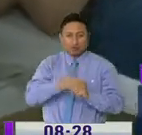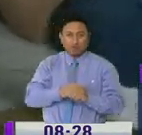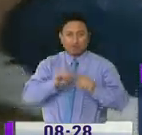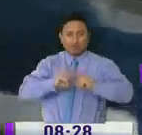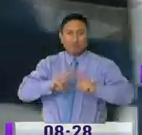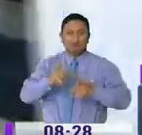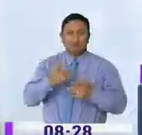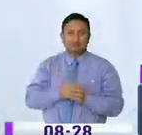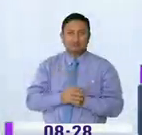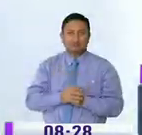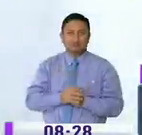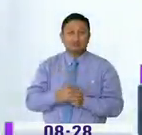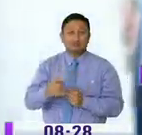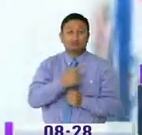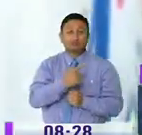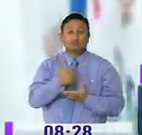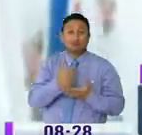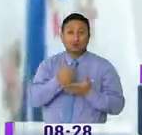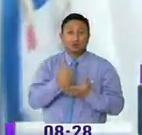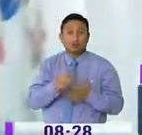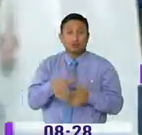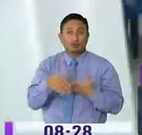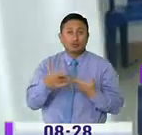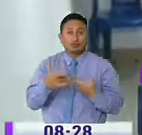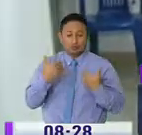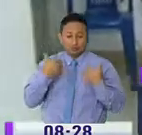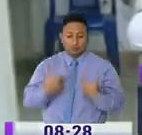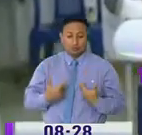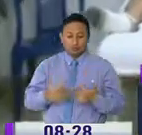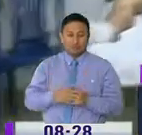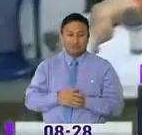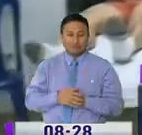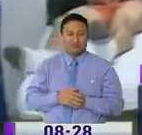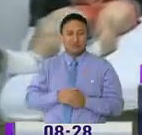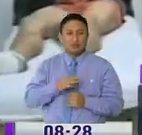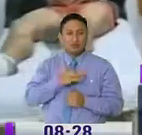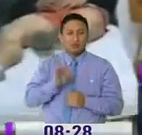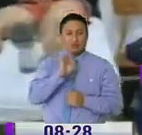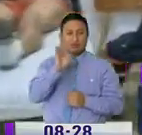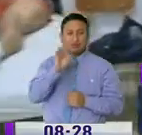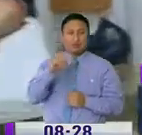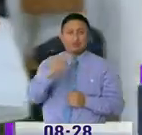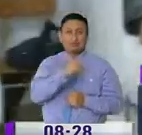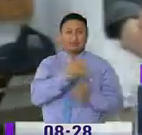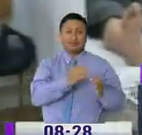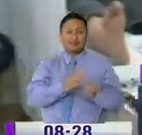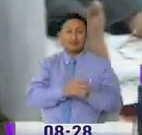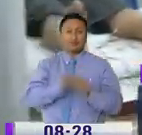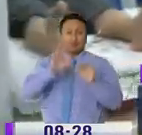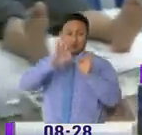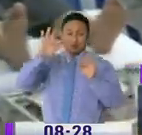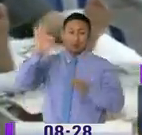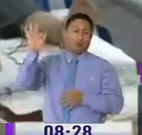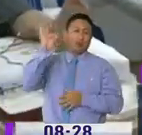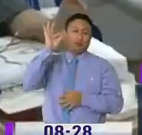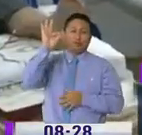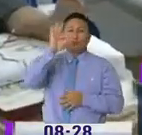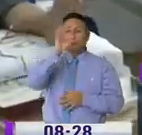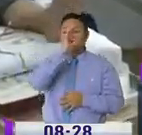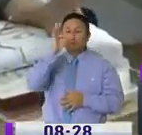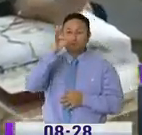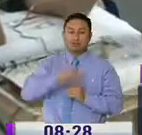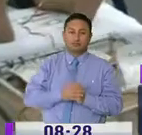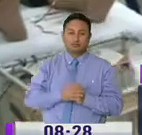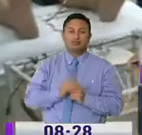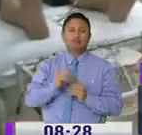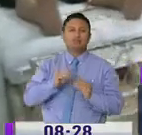diferentes dolencias, pues ellos curaban precisamente su cuerpo, mente y espíritu con este tratamiento, la acupuntura. Para brindarnos mayores detalles, se